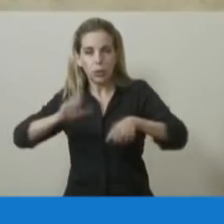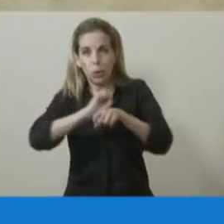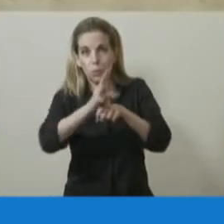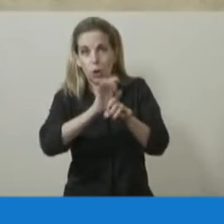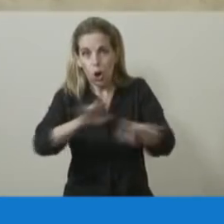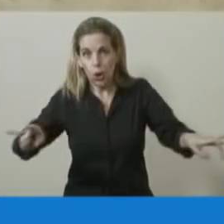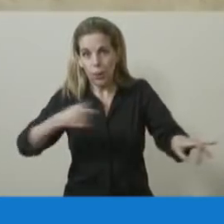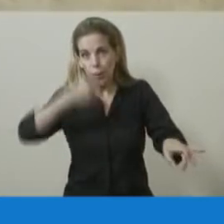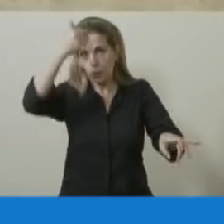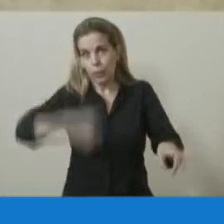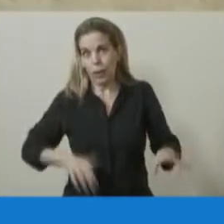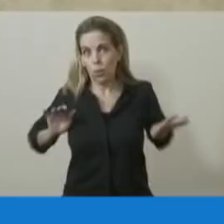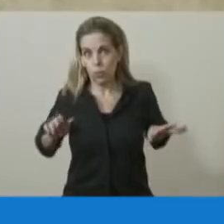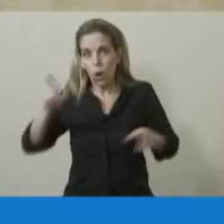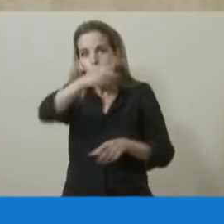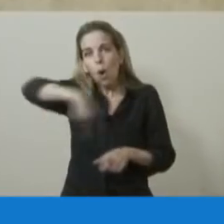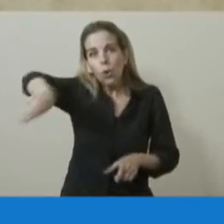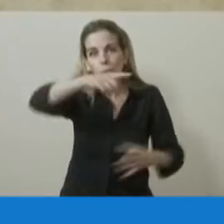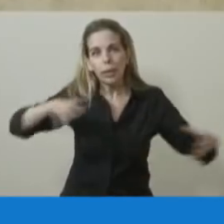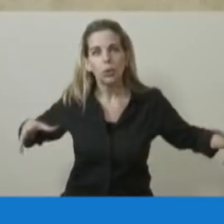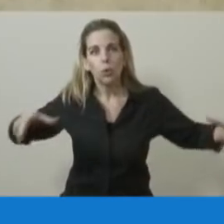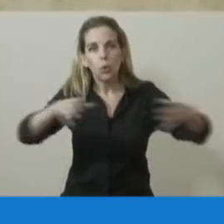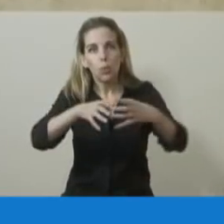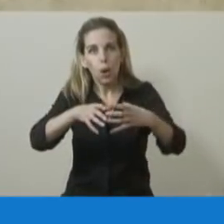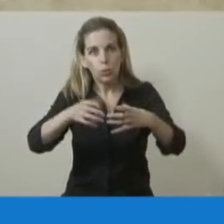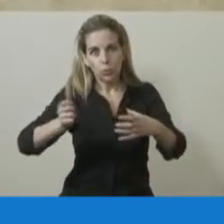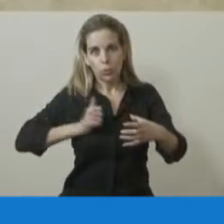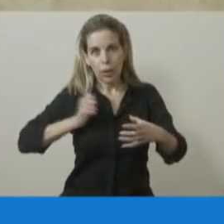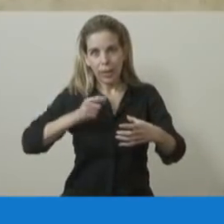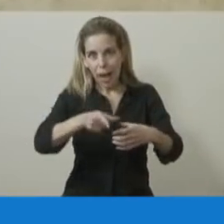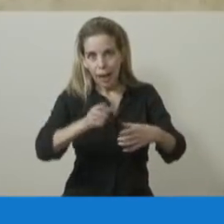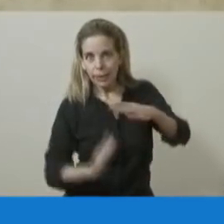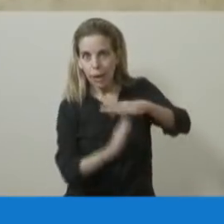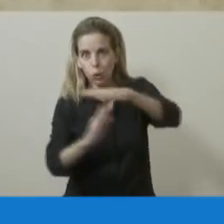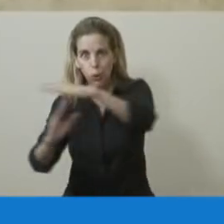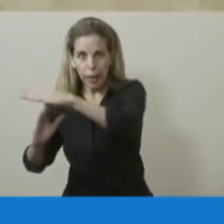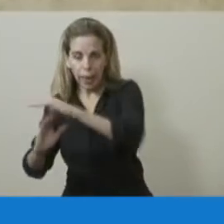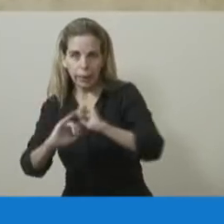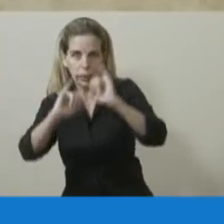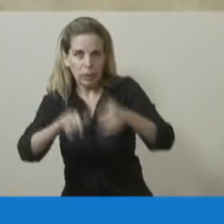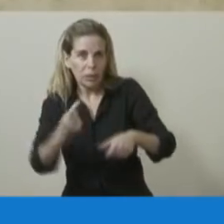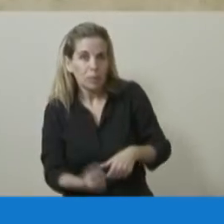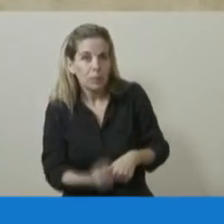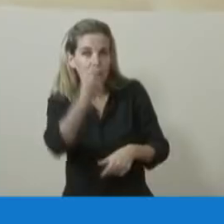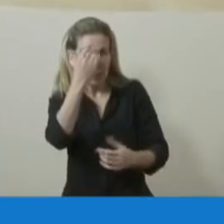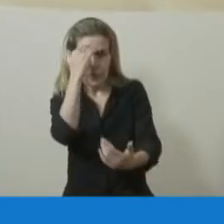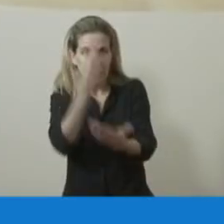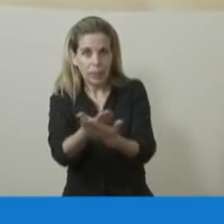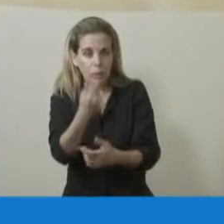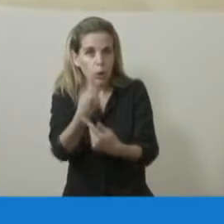oficiales que definitivamente han debido enfrentar algo único en la historia.